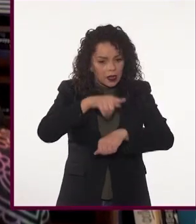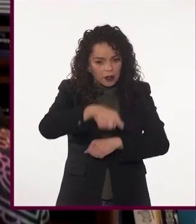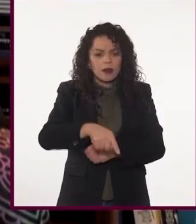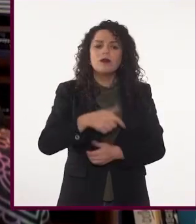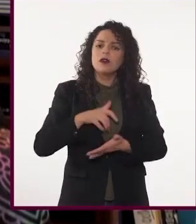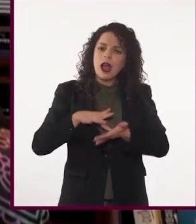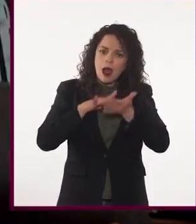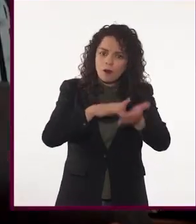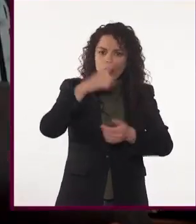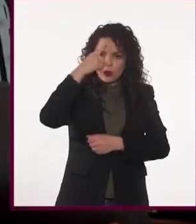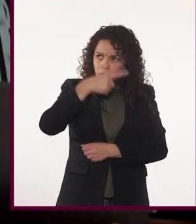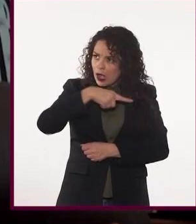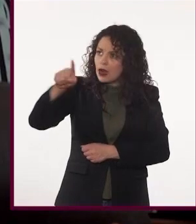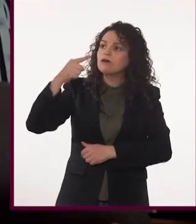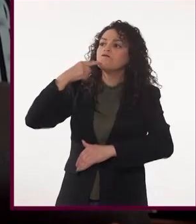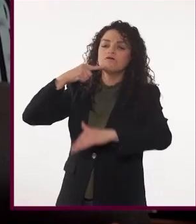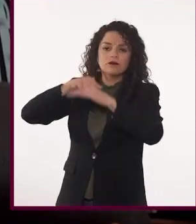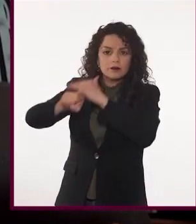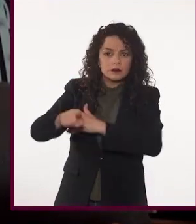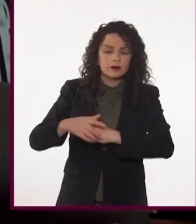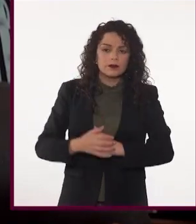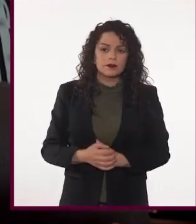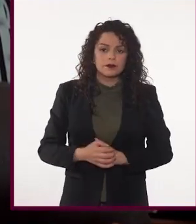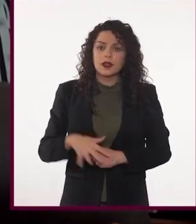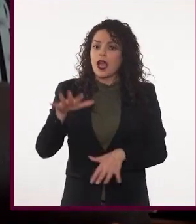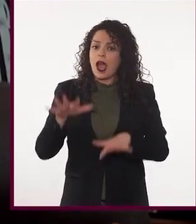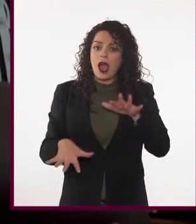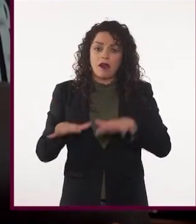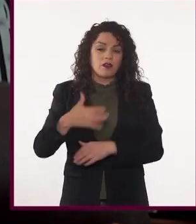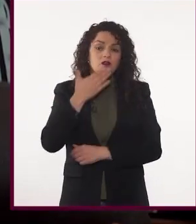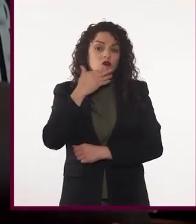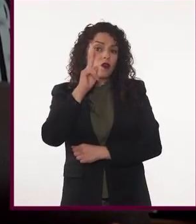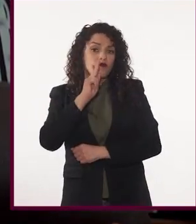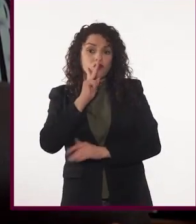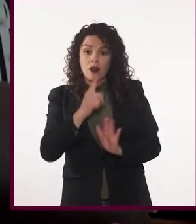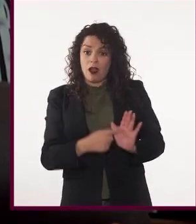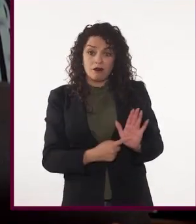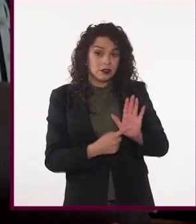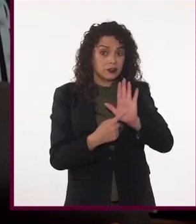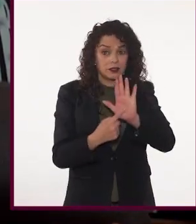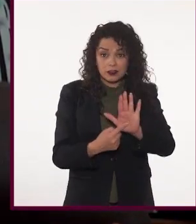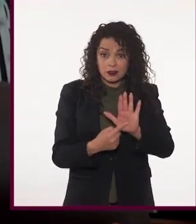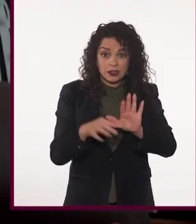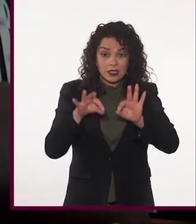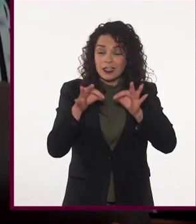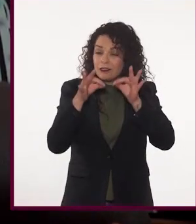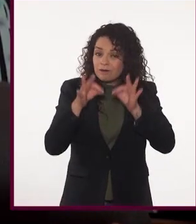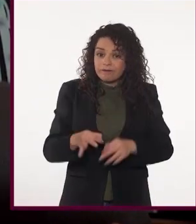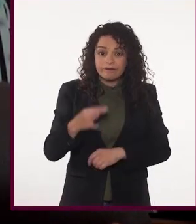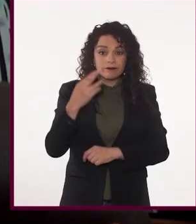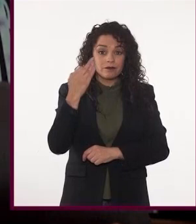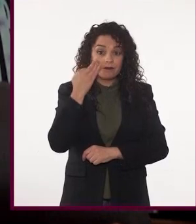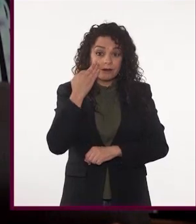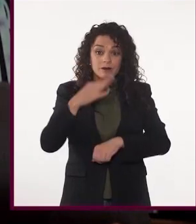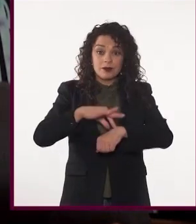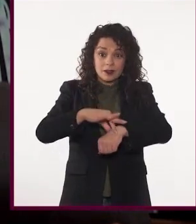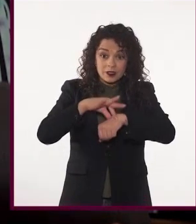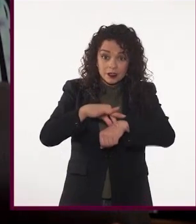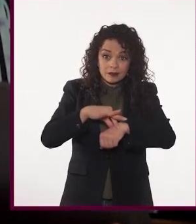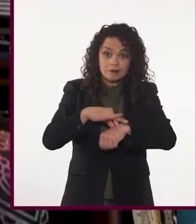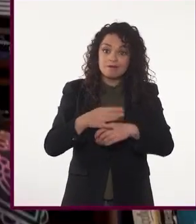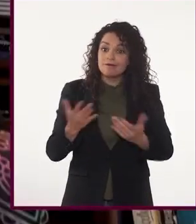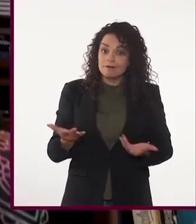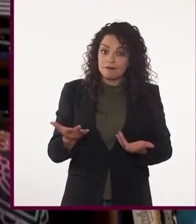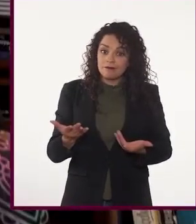en sus denuncias. Muchas veces, al no haber pruebas tangibles, es necesario que haya testigos para comprobar las